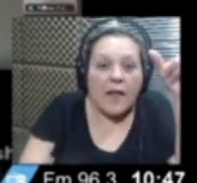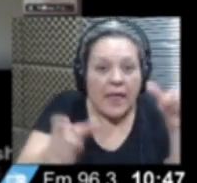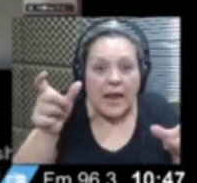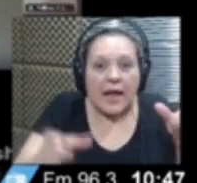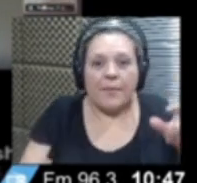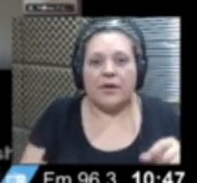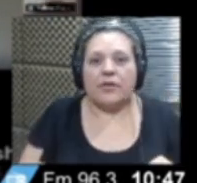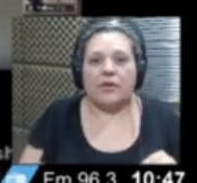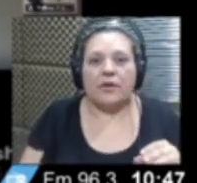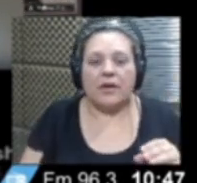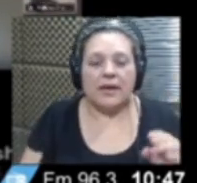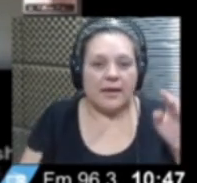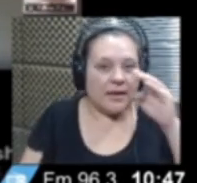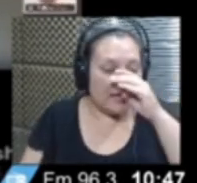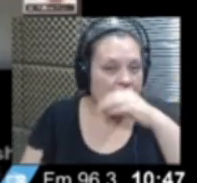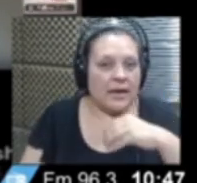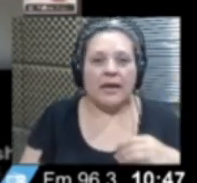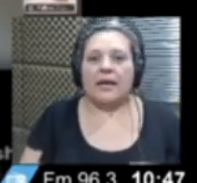Todos los hermanos, porque